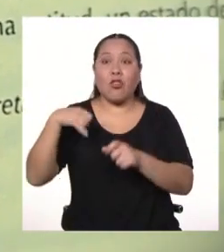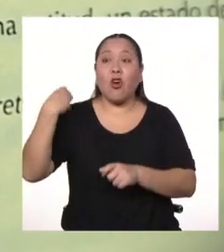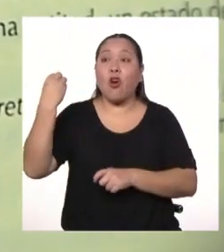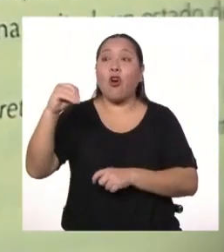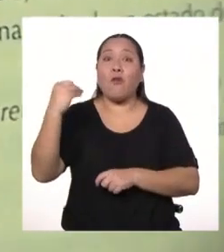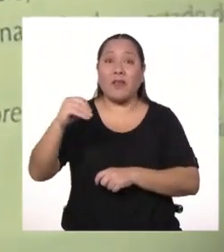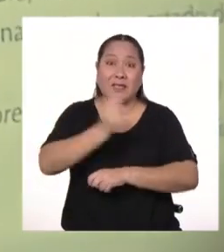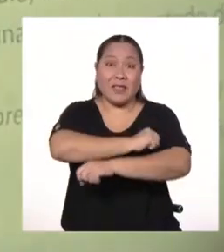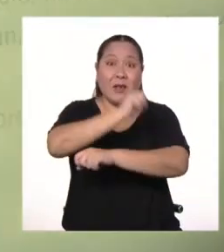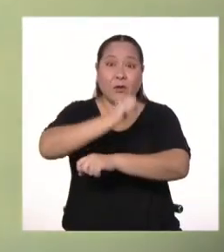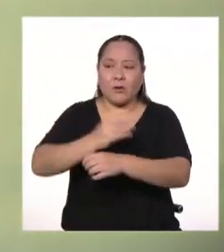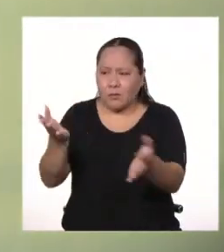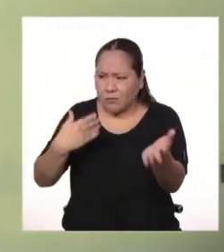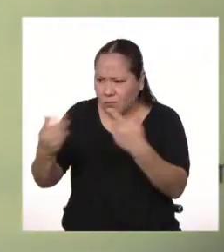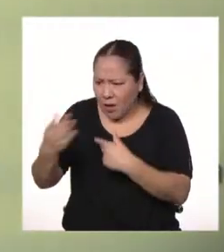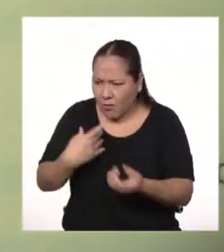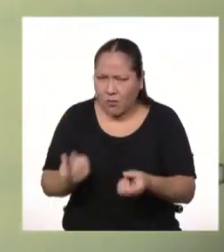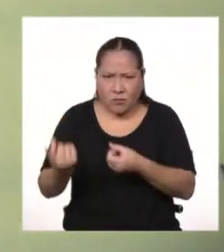empeño.